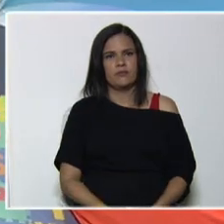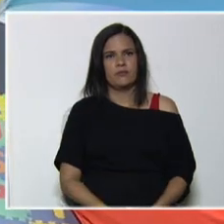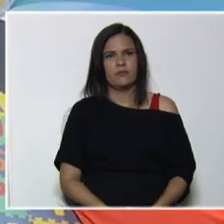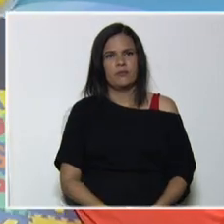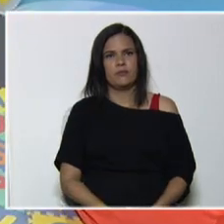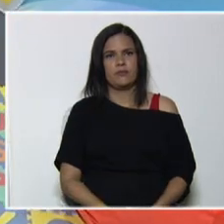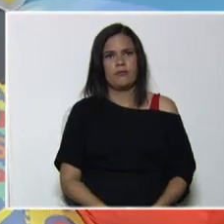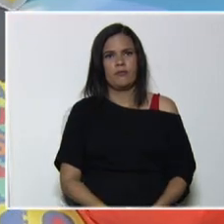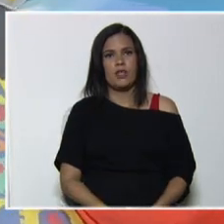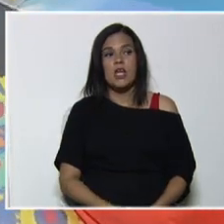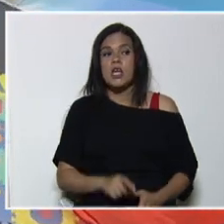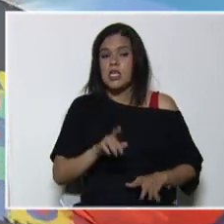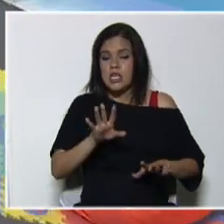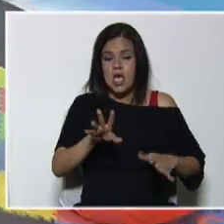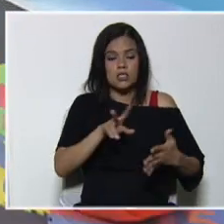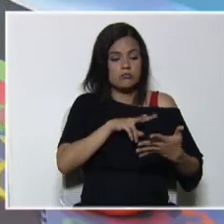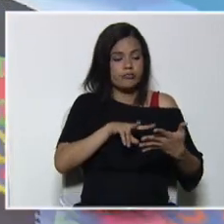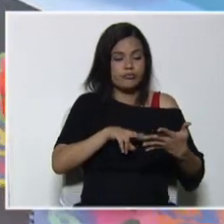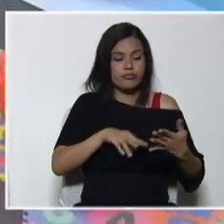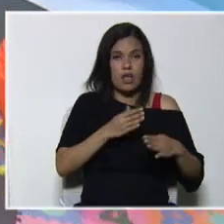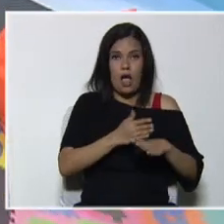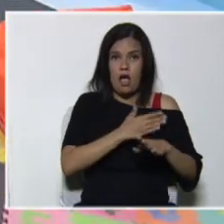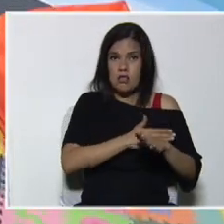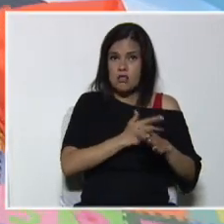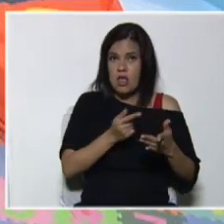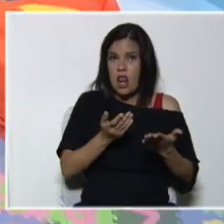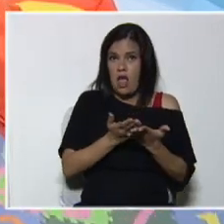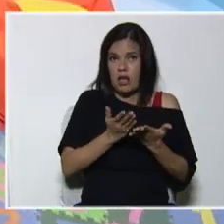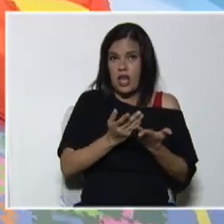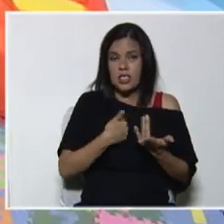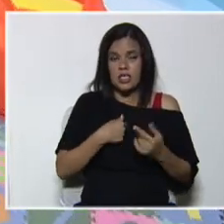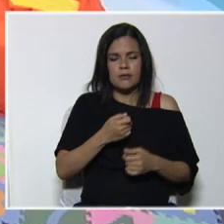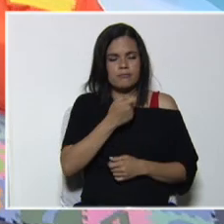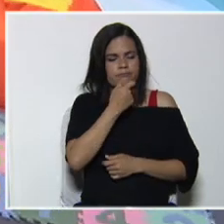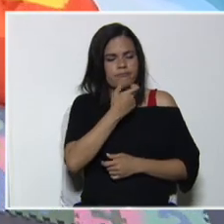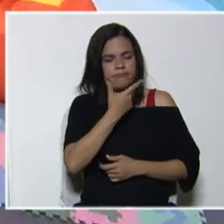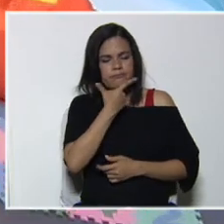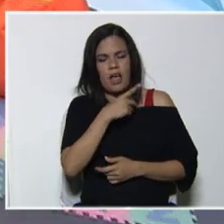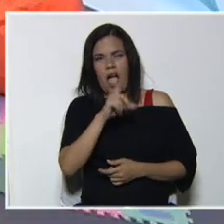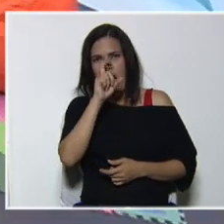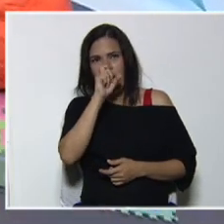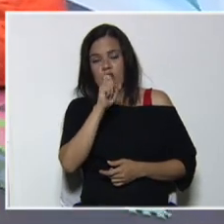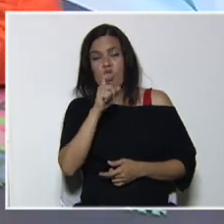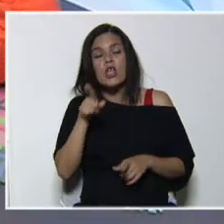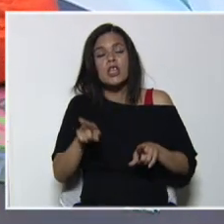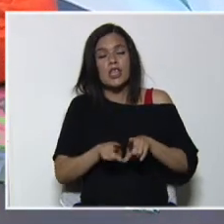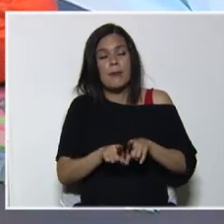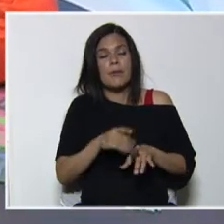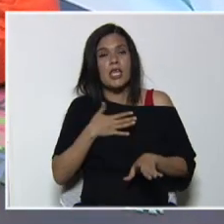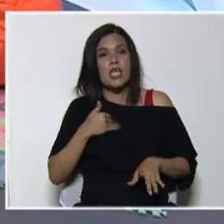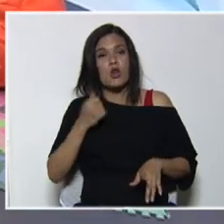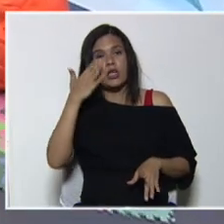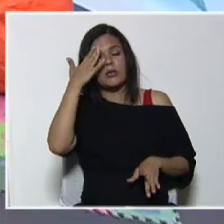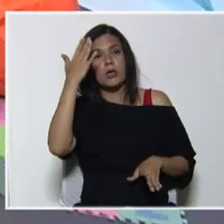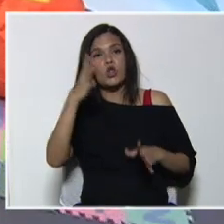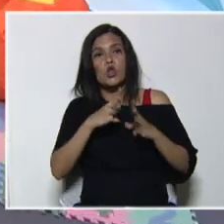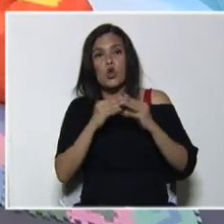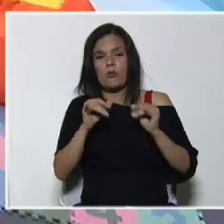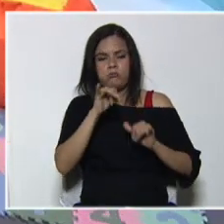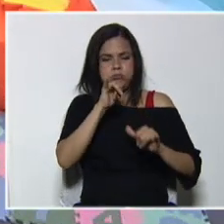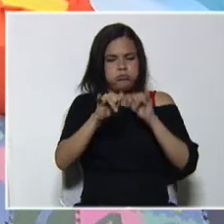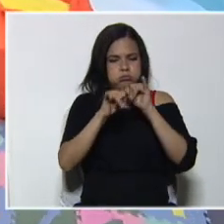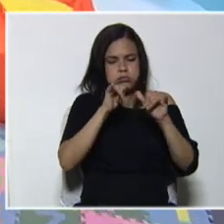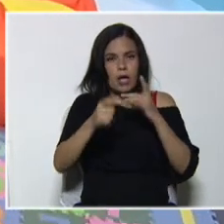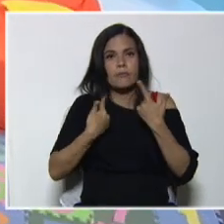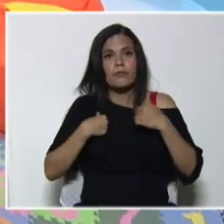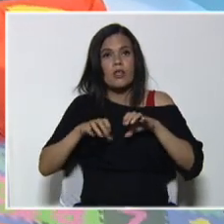cadafamiliaunescuela.me.gov.be y así prepararse para las clases de este maravilloso año. También quiero que se enteren de todas las noticias educativas a través de